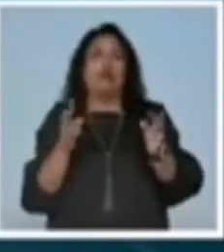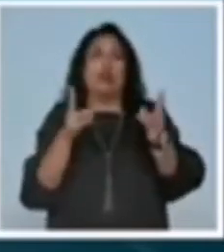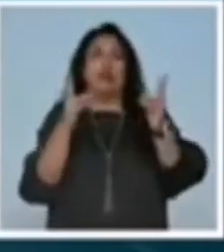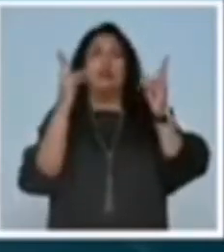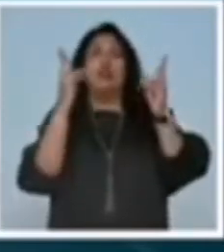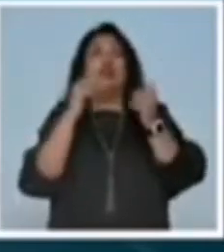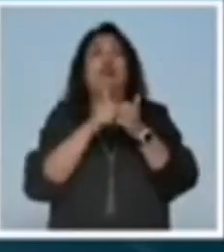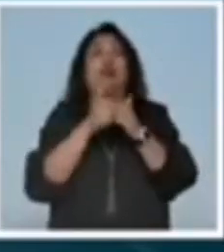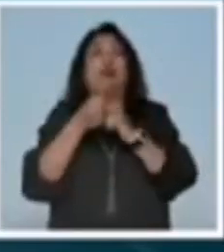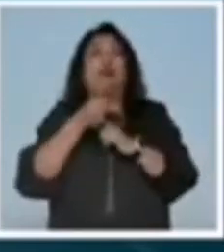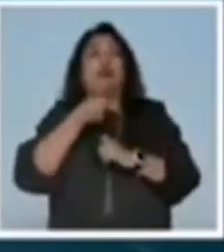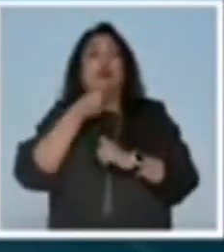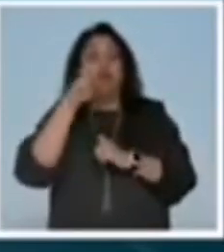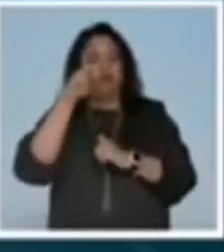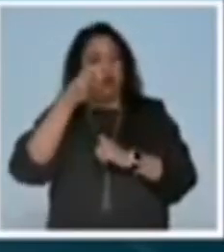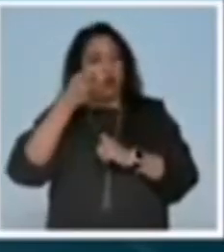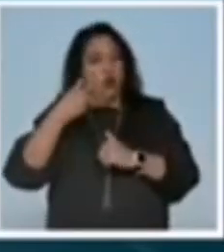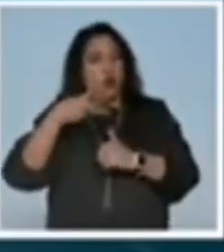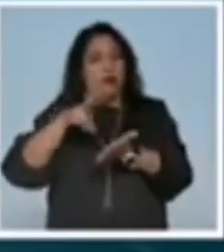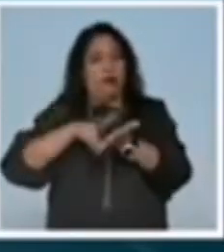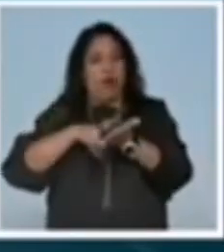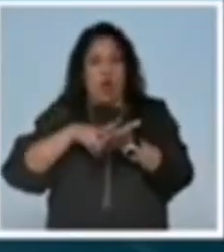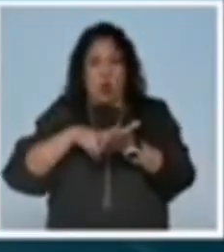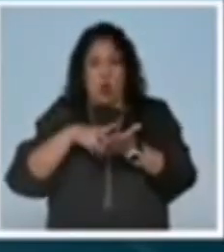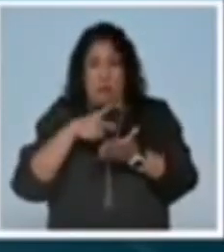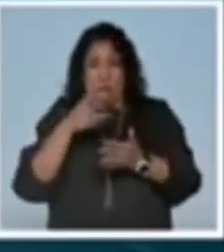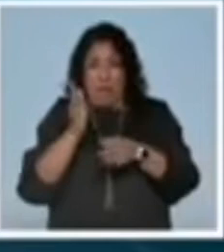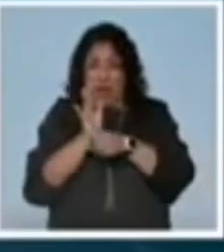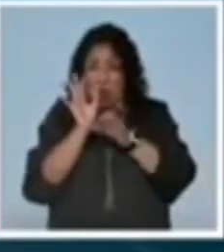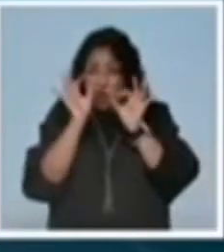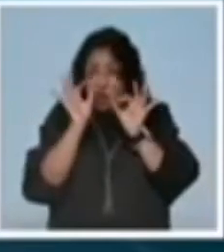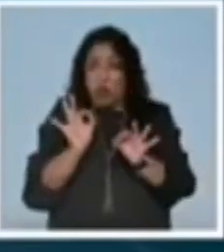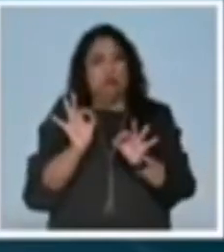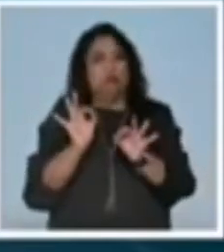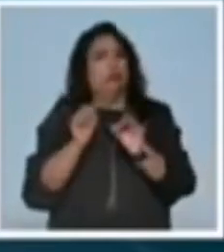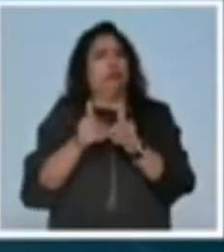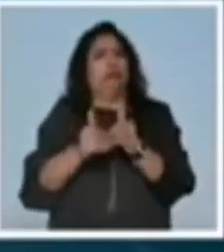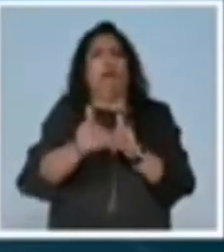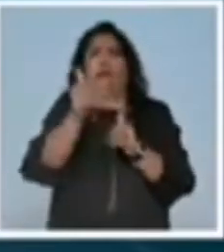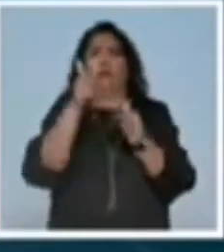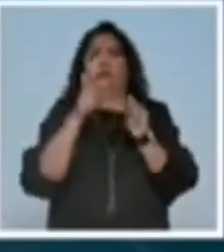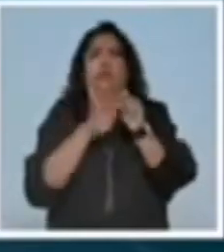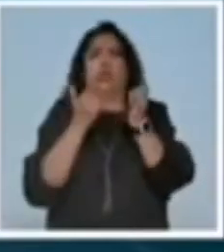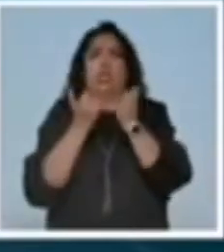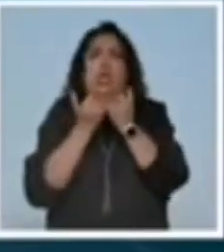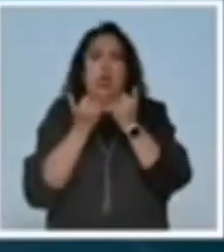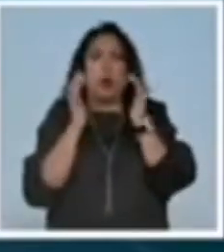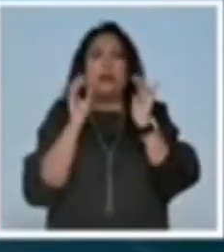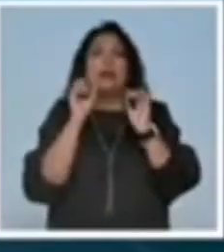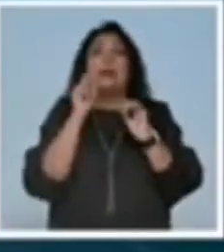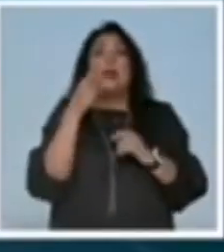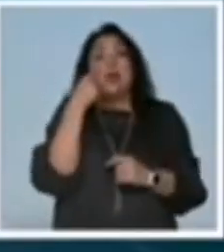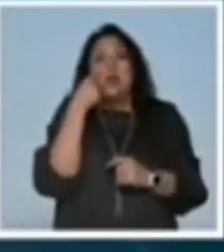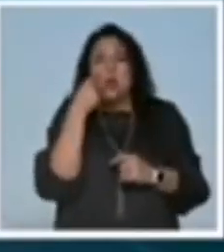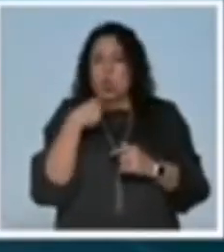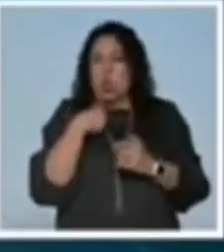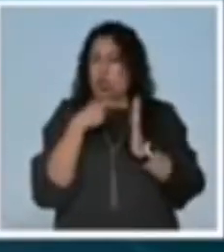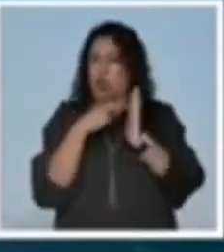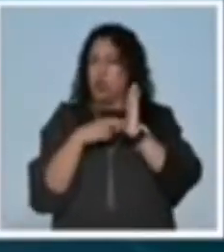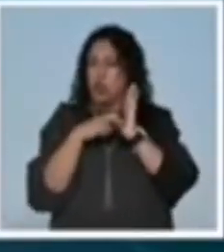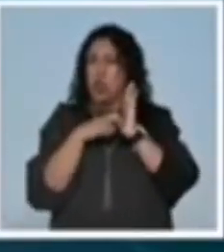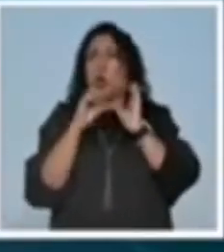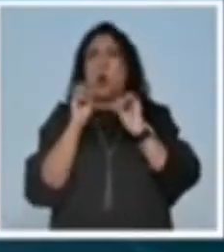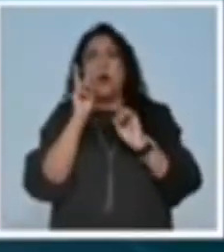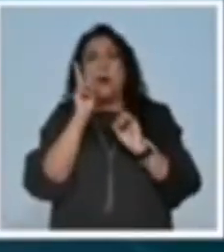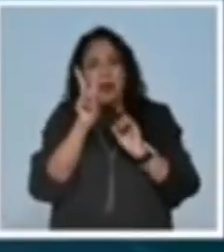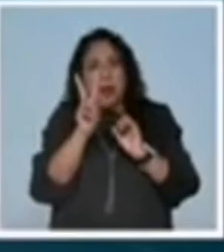han envejecido con mucha dignidad. Las películas buenas no dejan de ser películas buenas. Igual y hay que educar el ojo, o igual y hay que